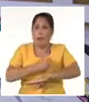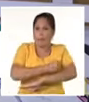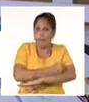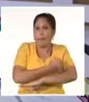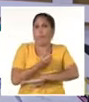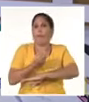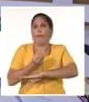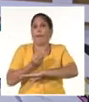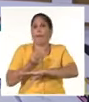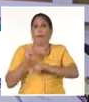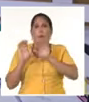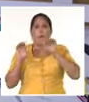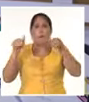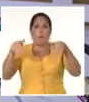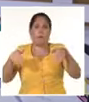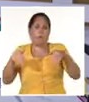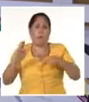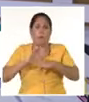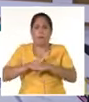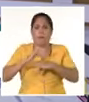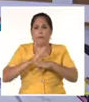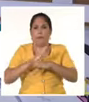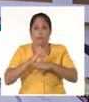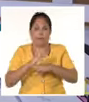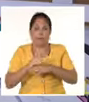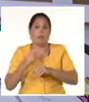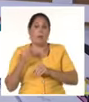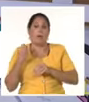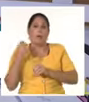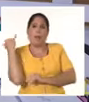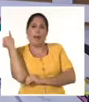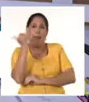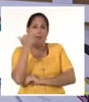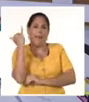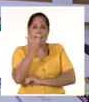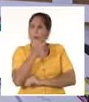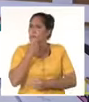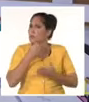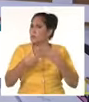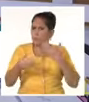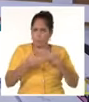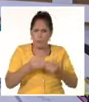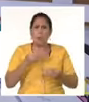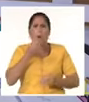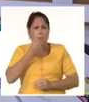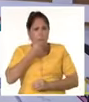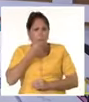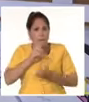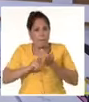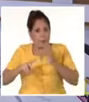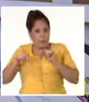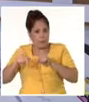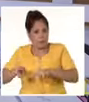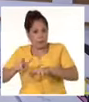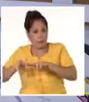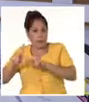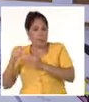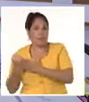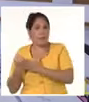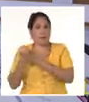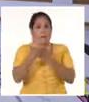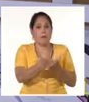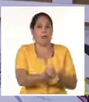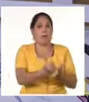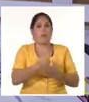reaprovisionamiento de la de los transportes que llegan más lejos de de aquí de la provincia para reprovision ahí eso se ha